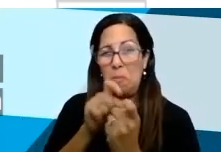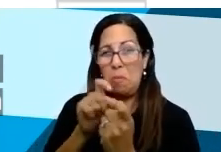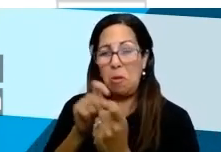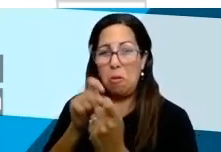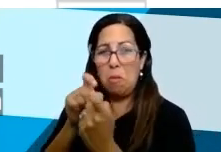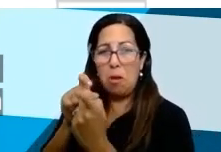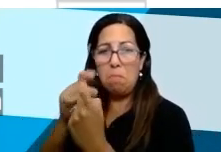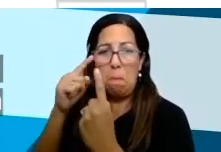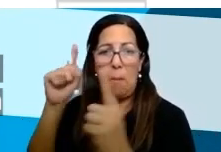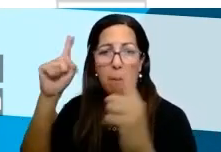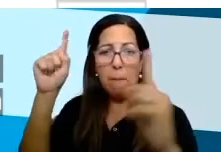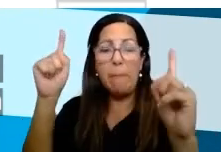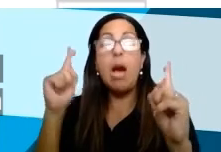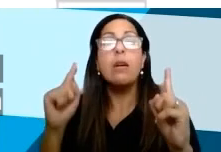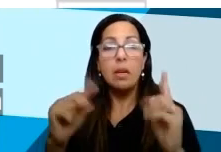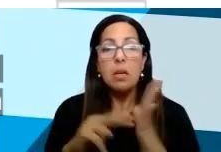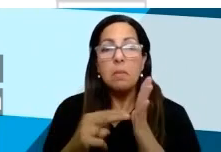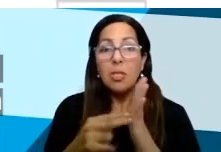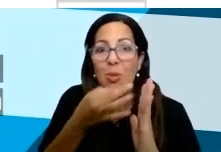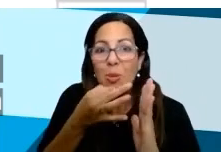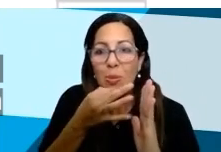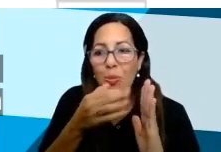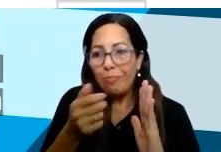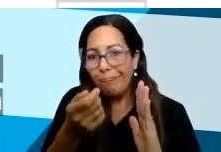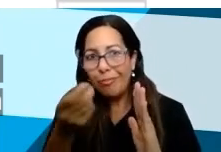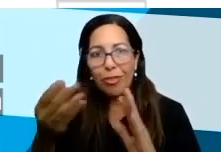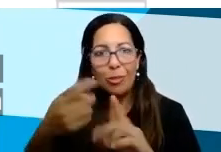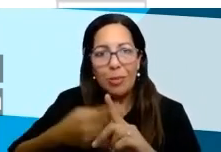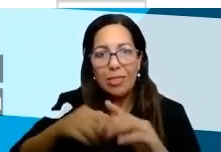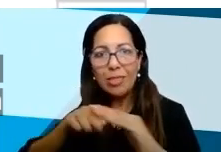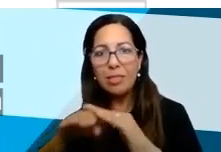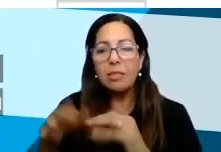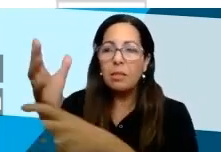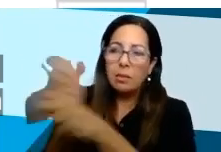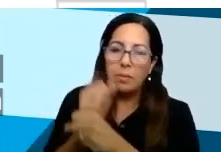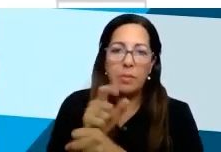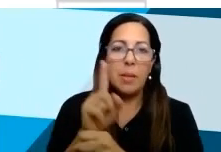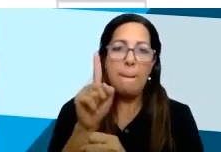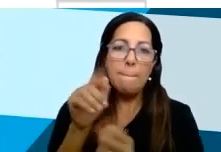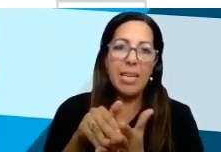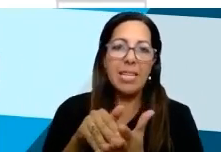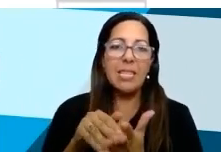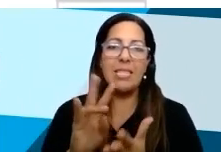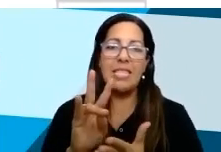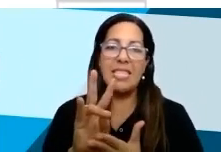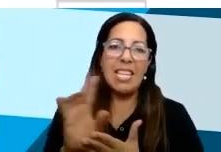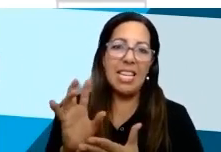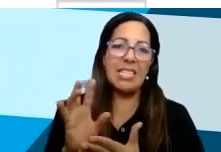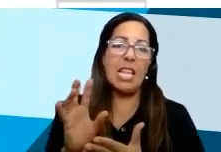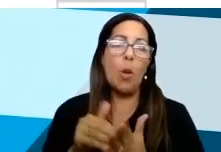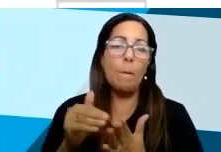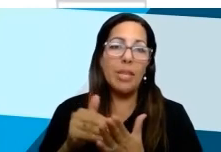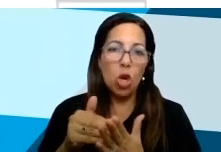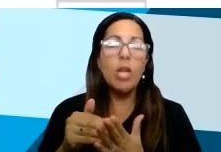acceso en los próximos días, meses, a los primeros 1.700 millones de esos 8.200 millones de